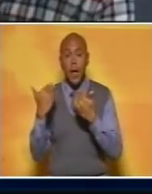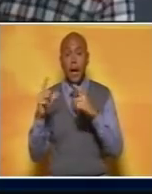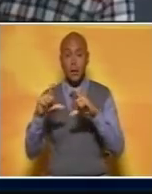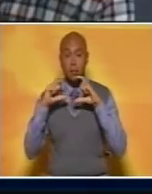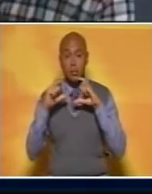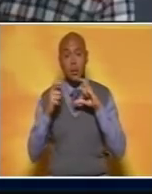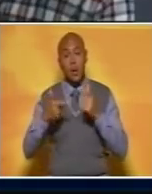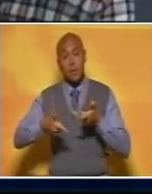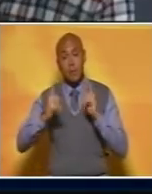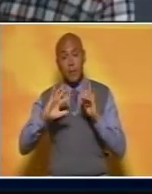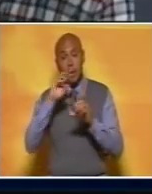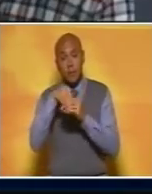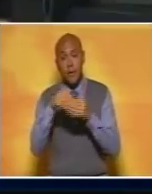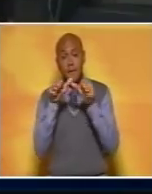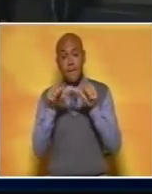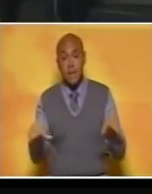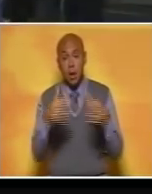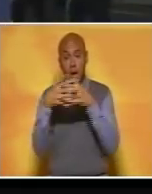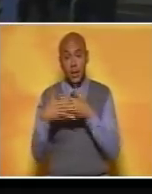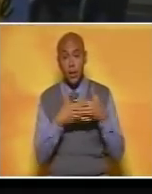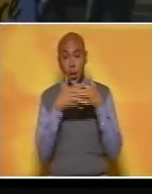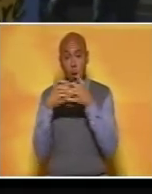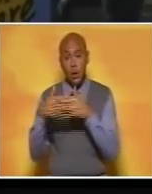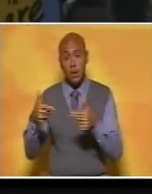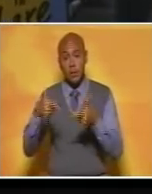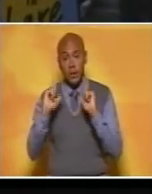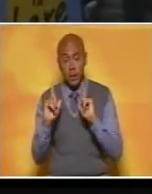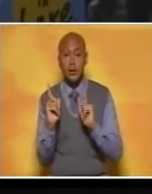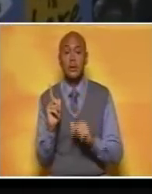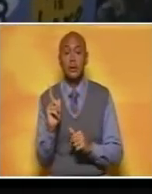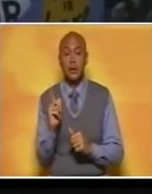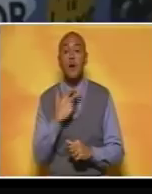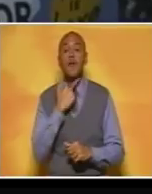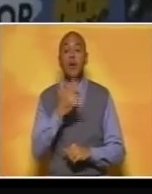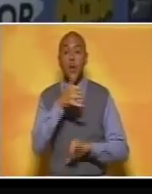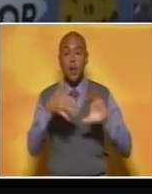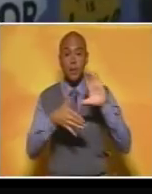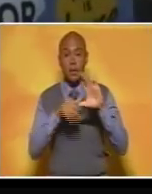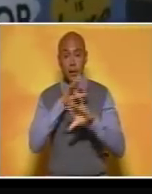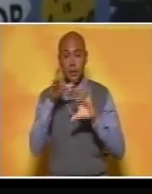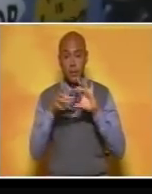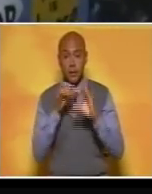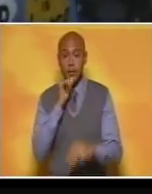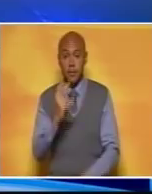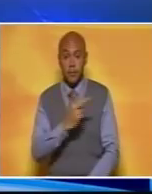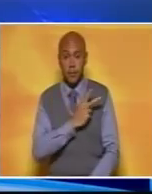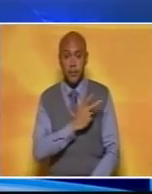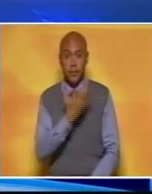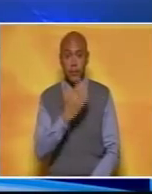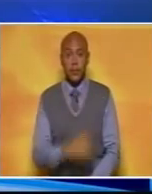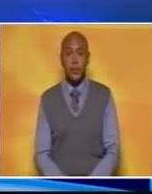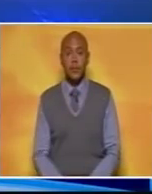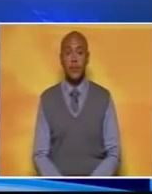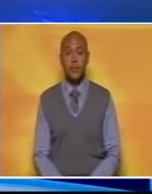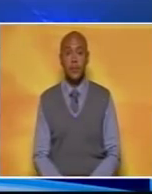residencia, que nos dé un camino a la ciudadanía. Leonardo Feldman, Voz de América, Washington. No sabemos.